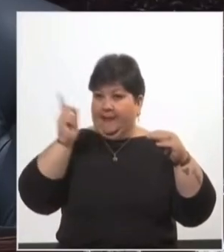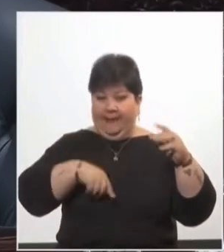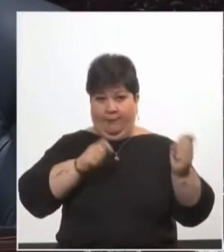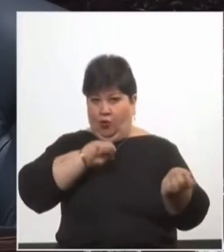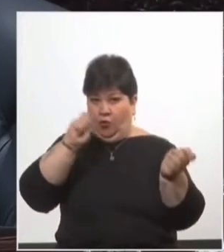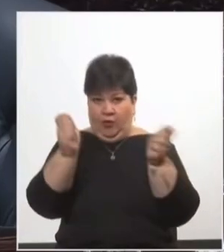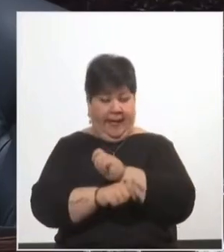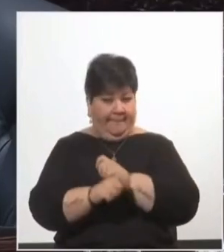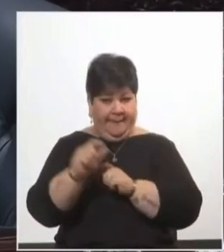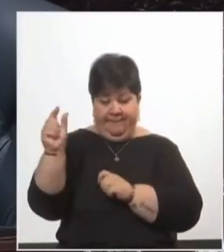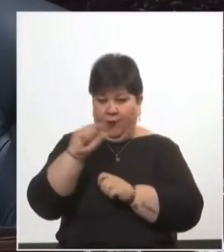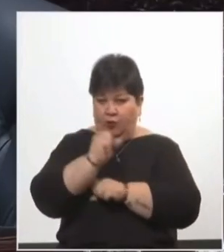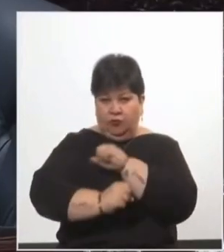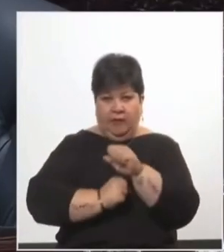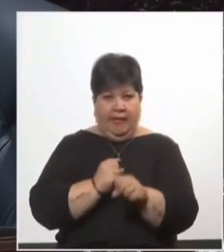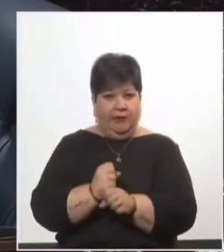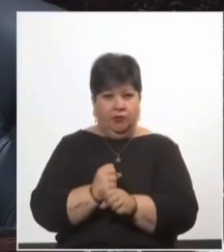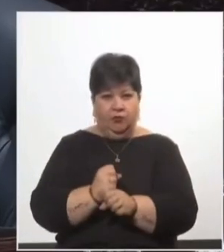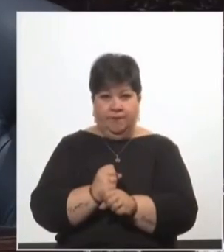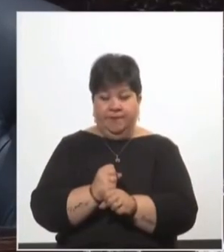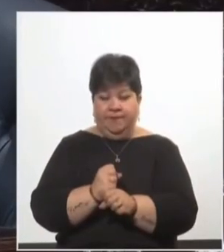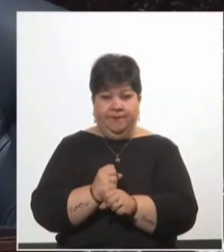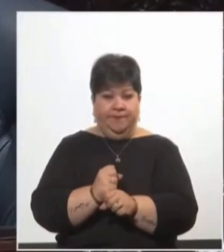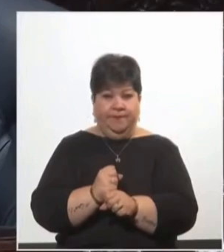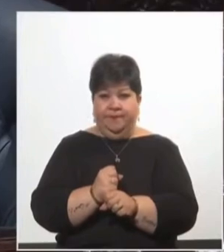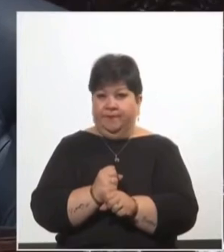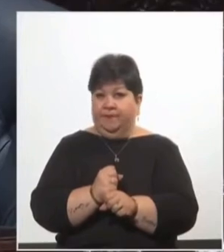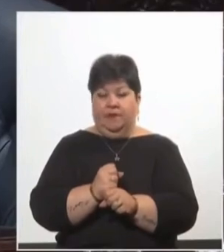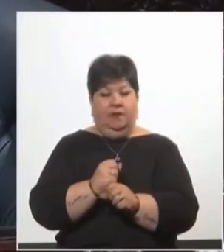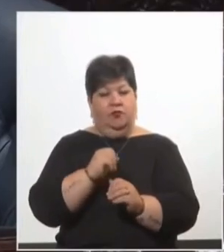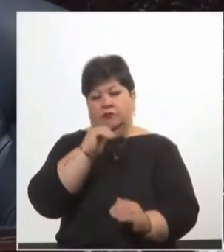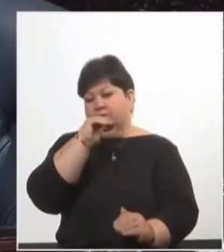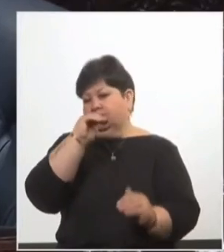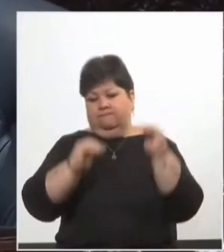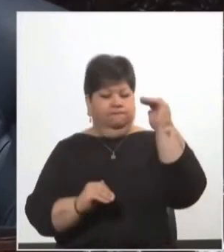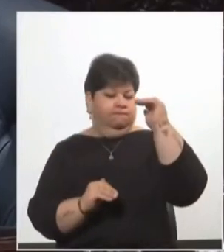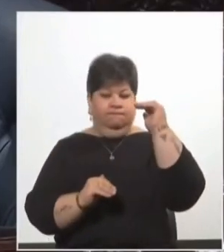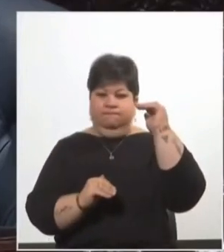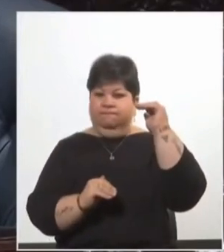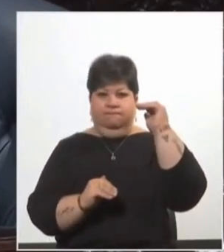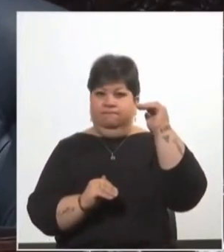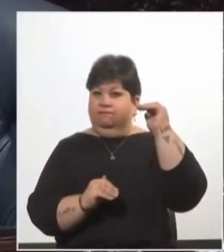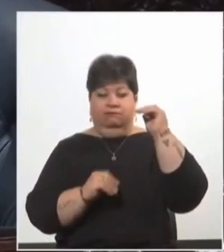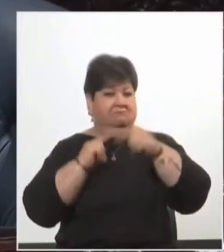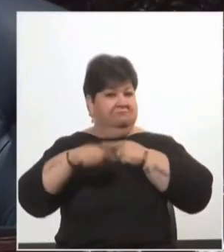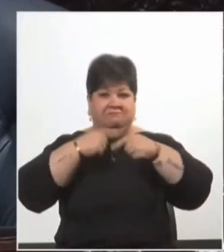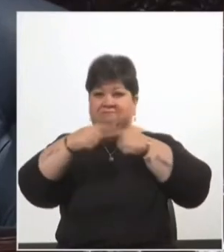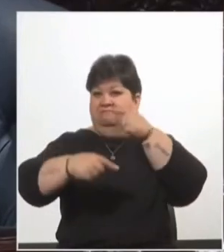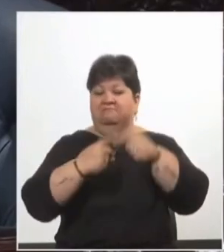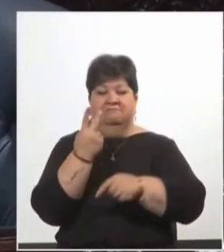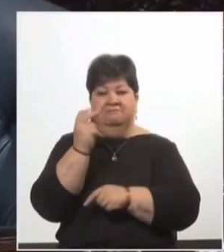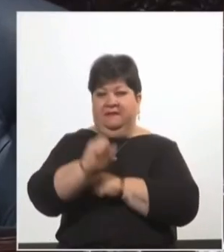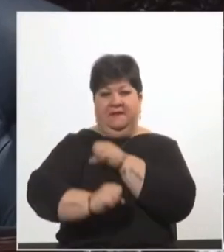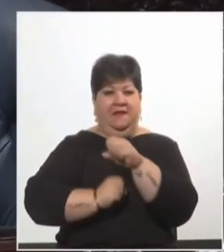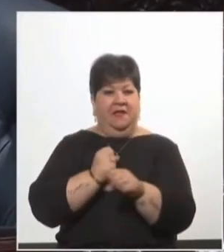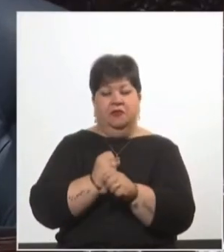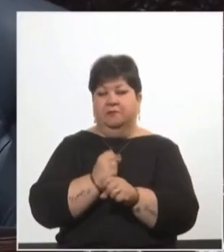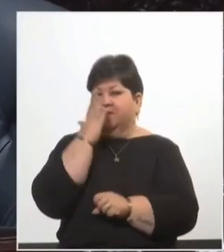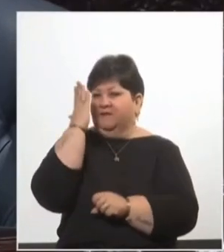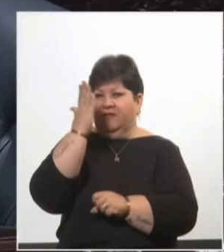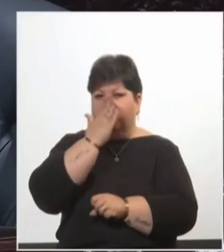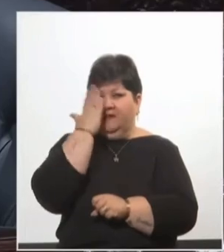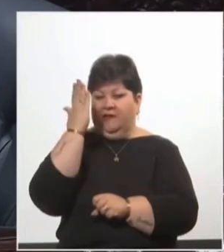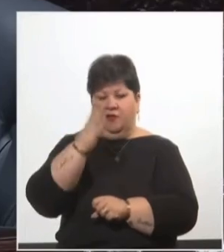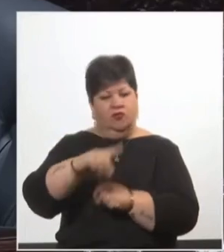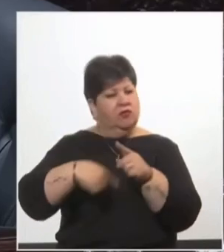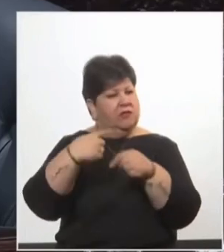años, la larga convergencia no hace más que consolidar privilegios por 20 años. Y en eso sí